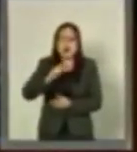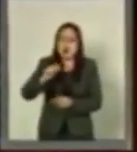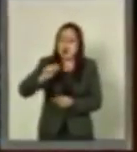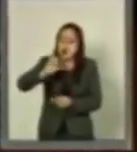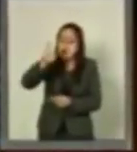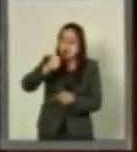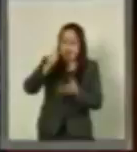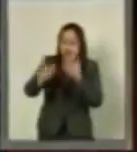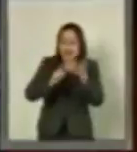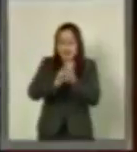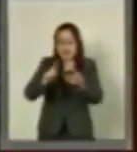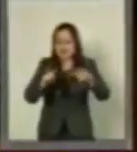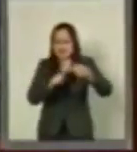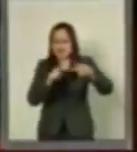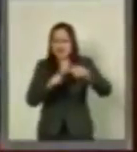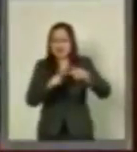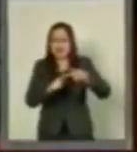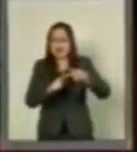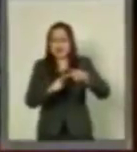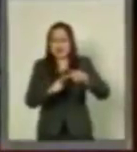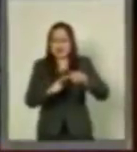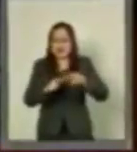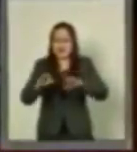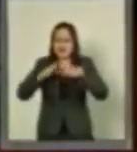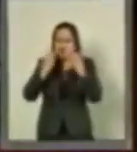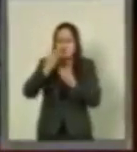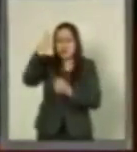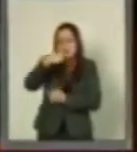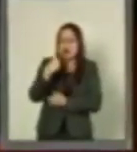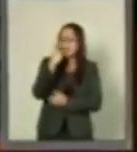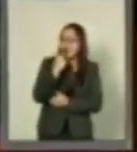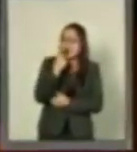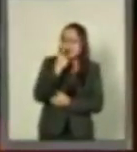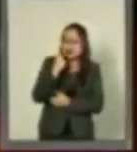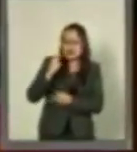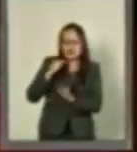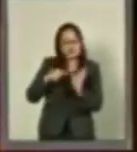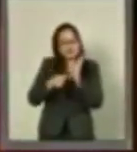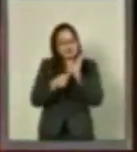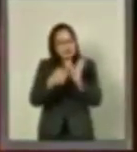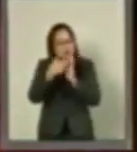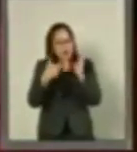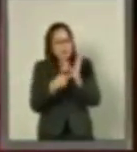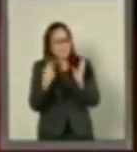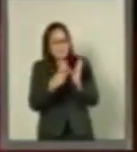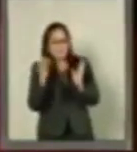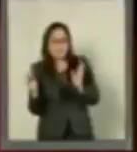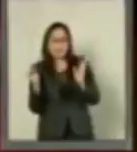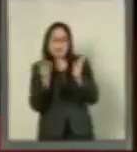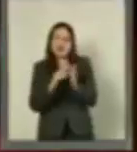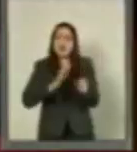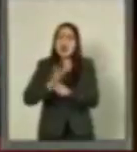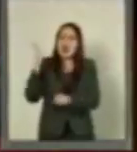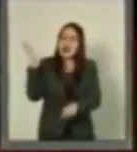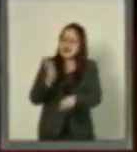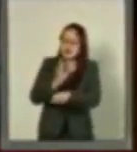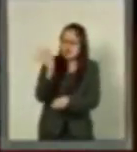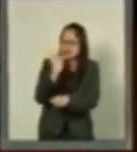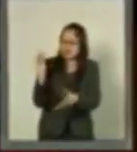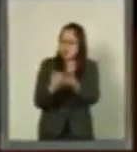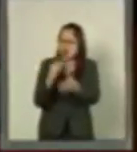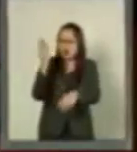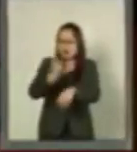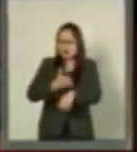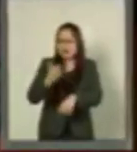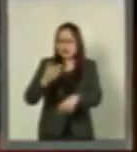solicitando, que es del modelo de policía, ahí también podrían ponerse sanciones